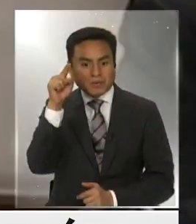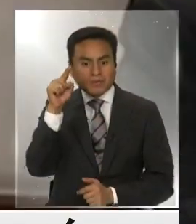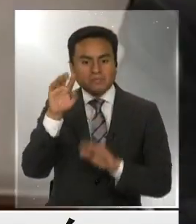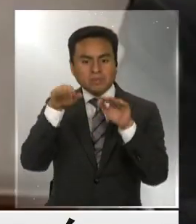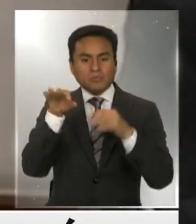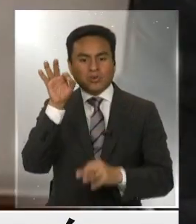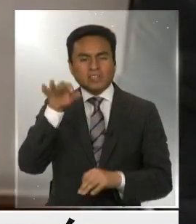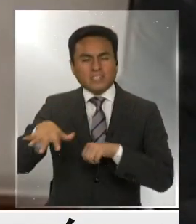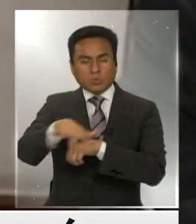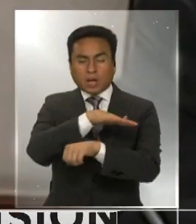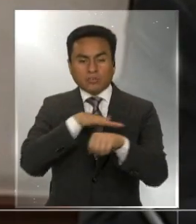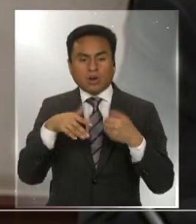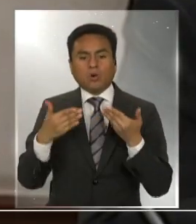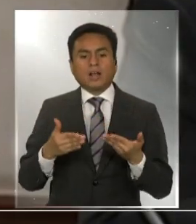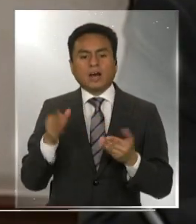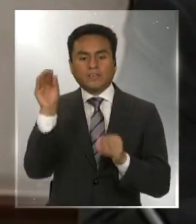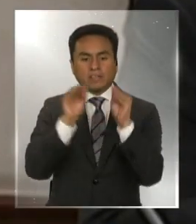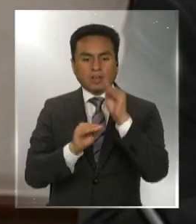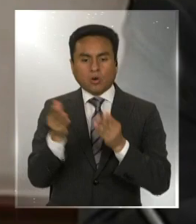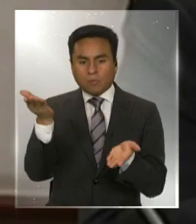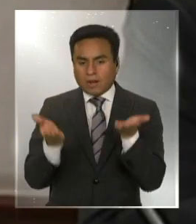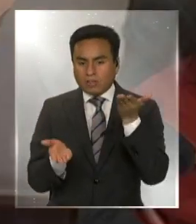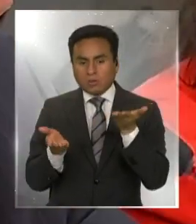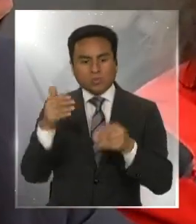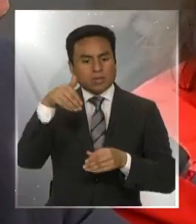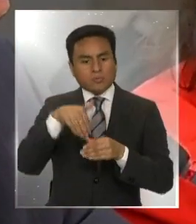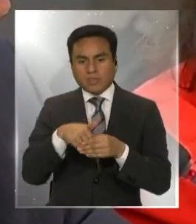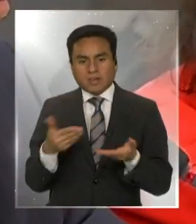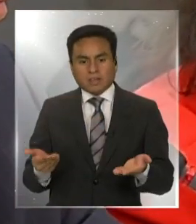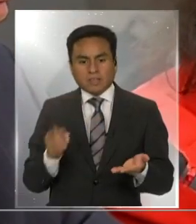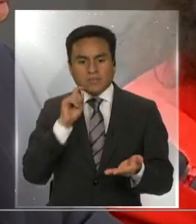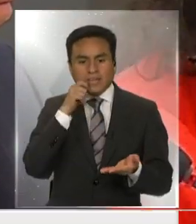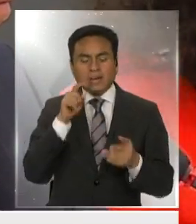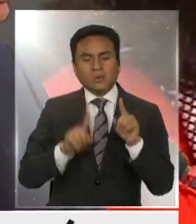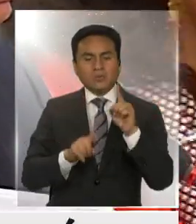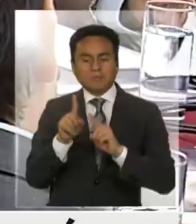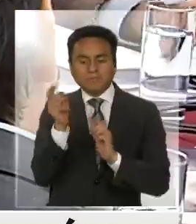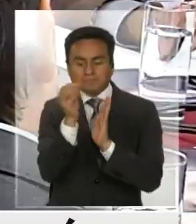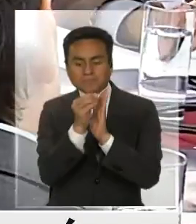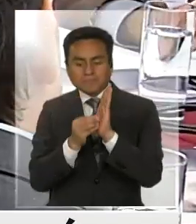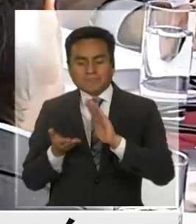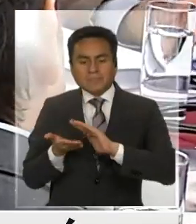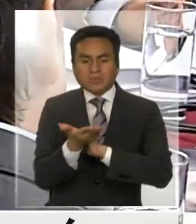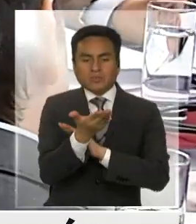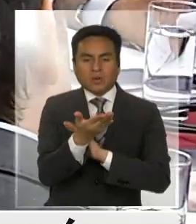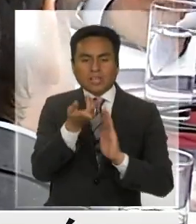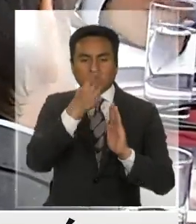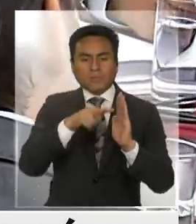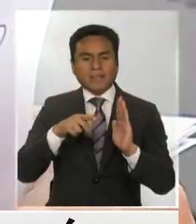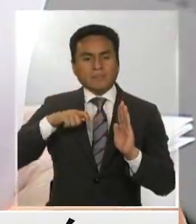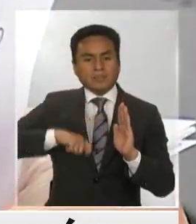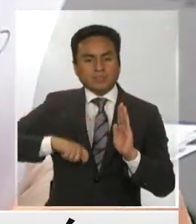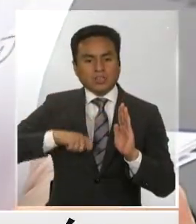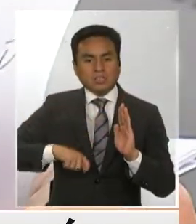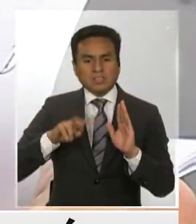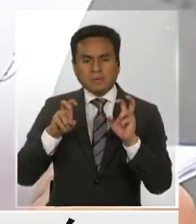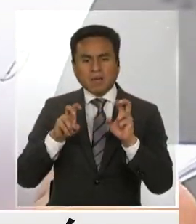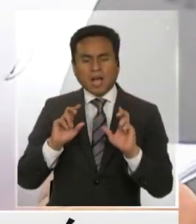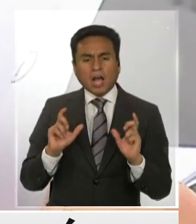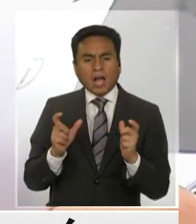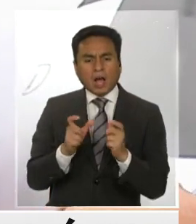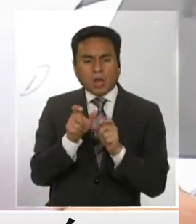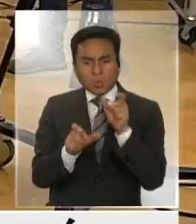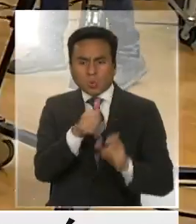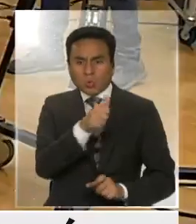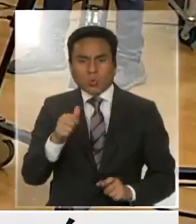cual como está la situación y para elaborar el comparado no votaríamos hoy día. Las indicaciones que el Ejecutivo ingresó a la reforma de pensiones no dejaron contentos